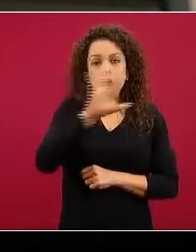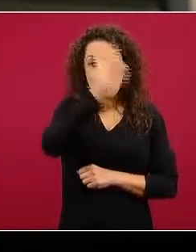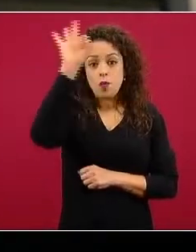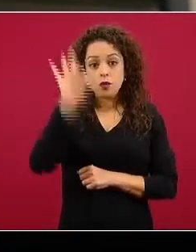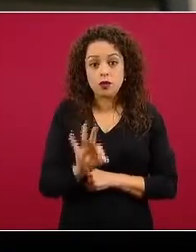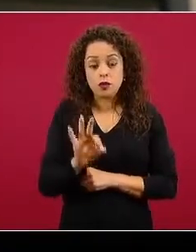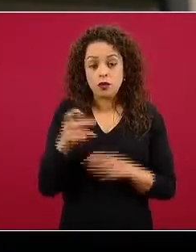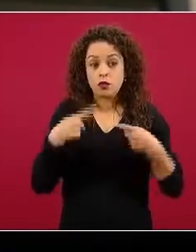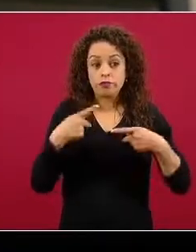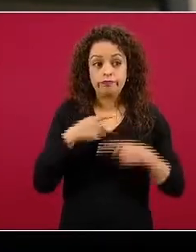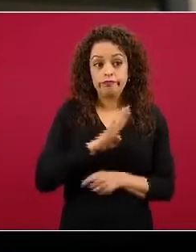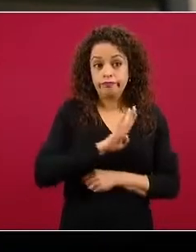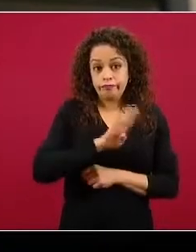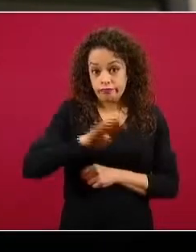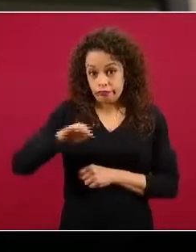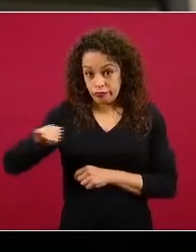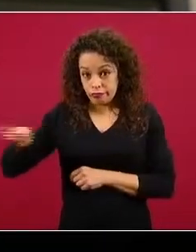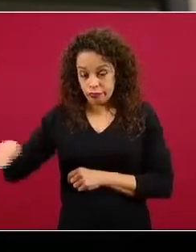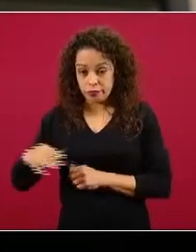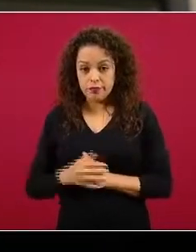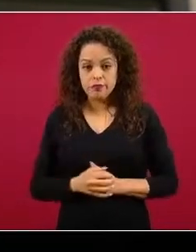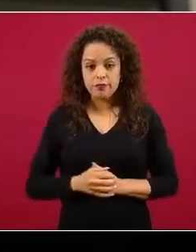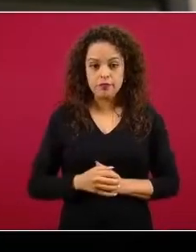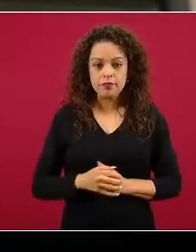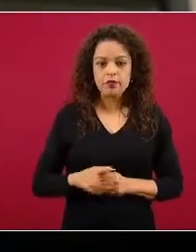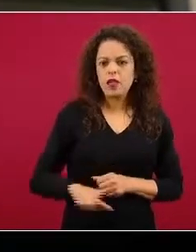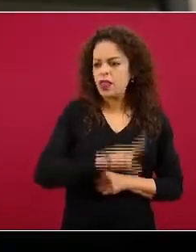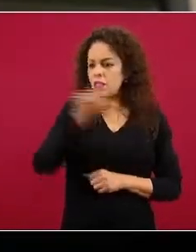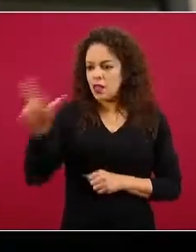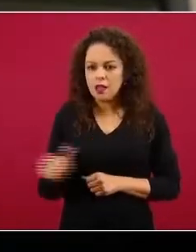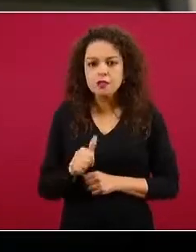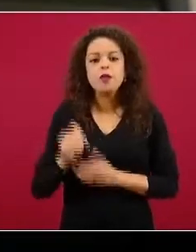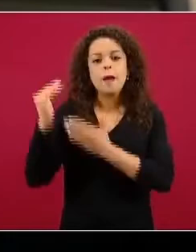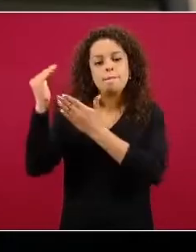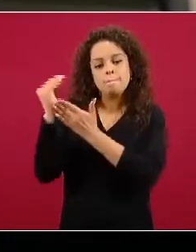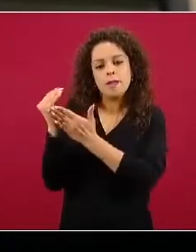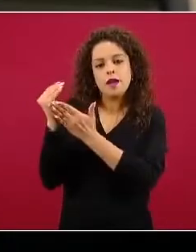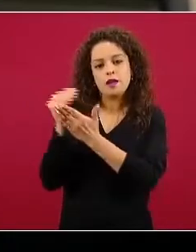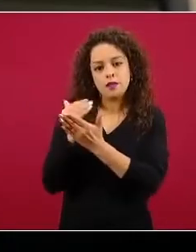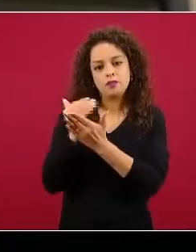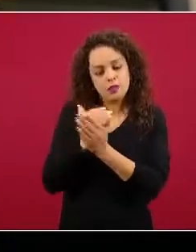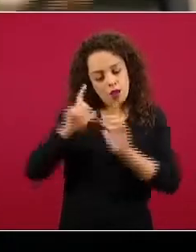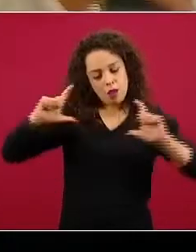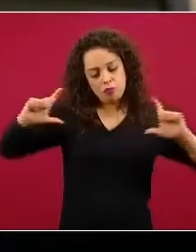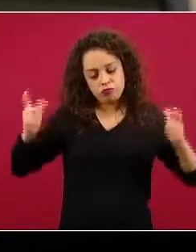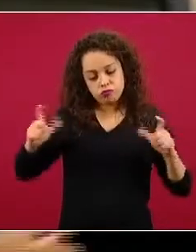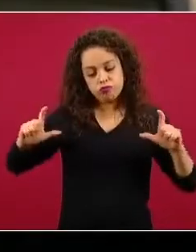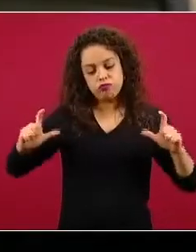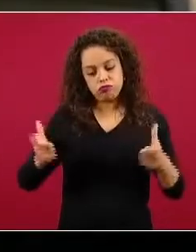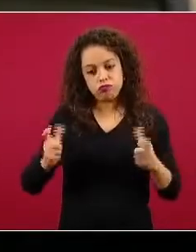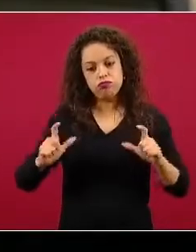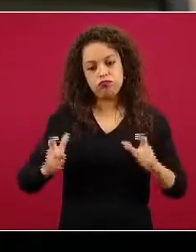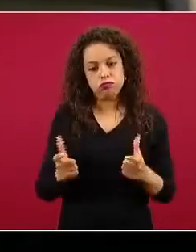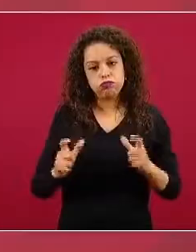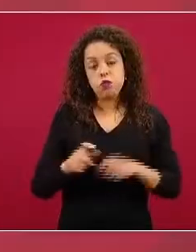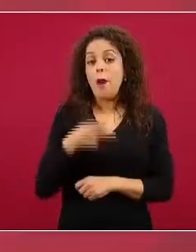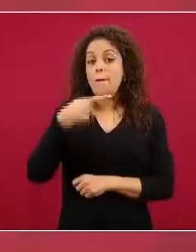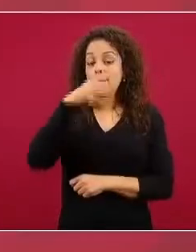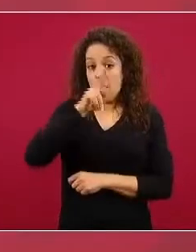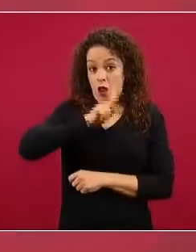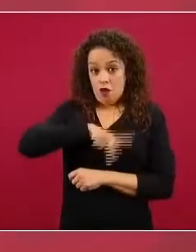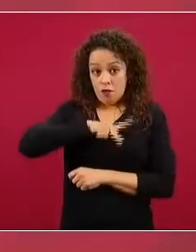muertes y las siguientes oleadas fueron disminuyendo la mortalidad, aunque se propagaba muchísimo más el